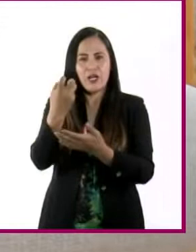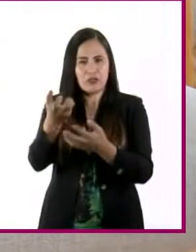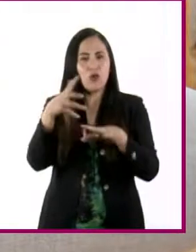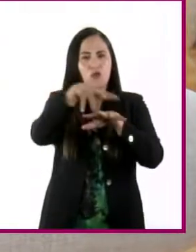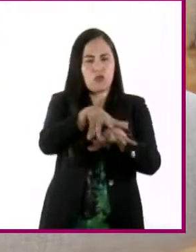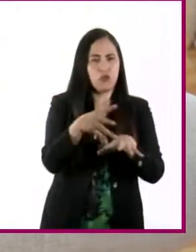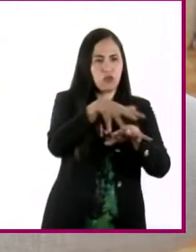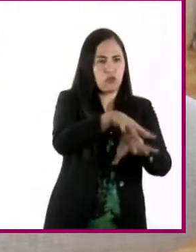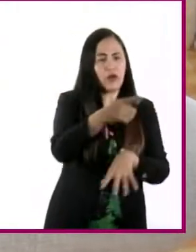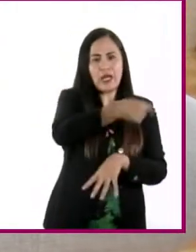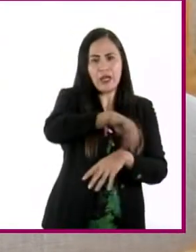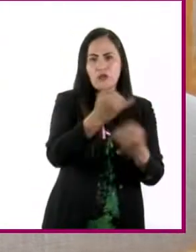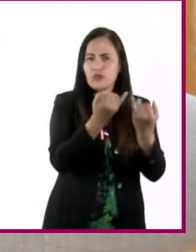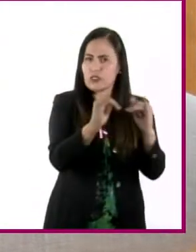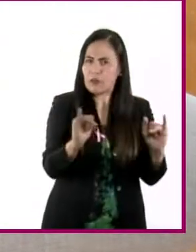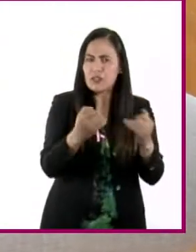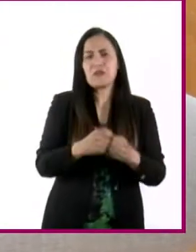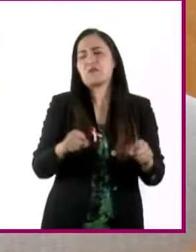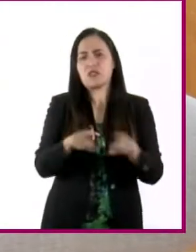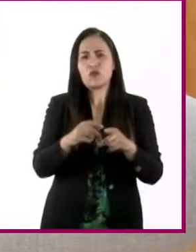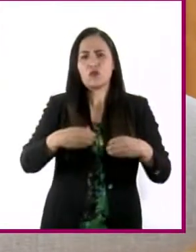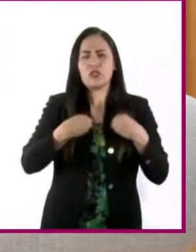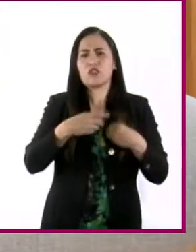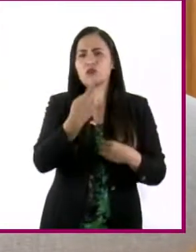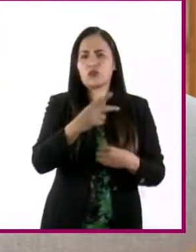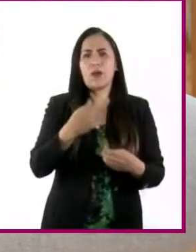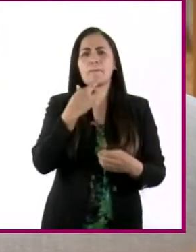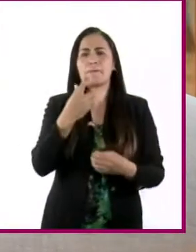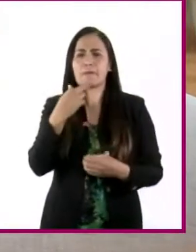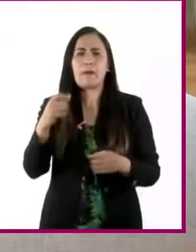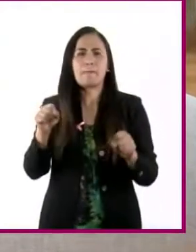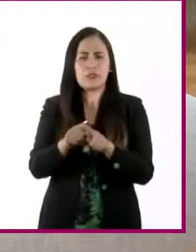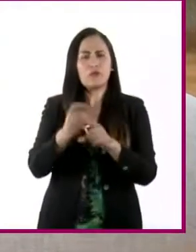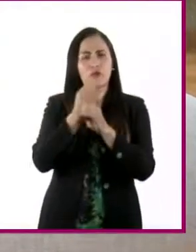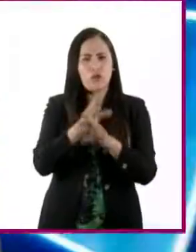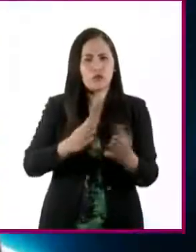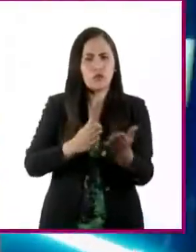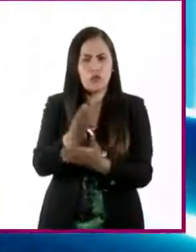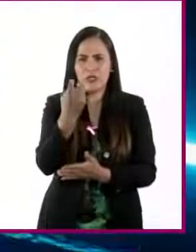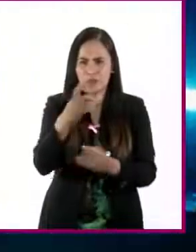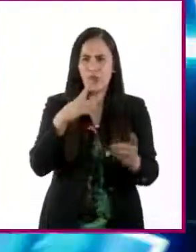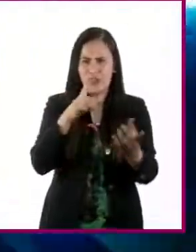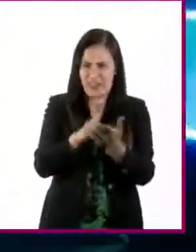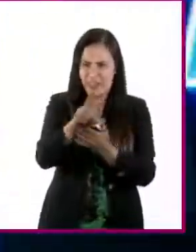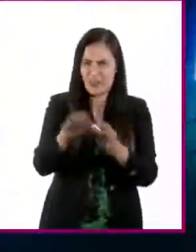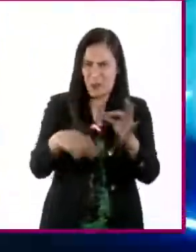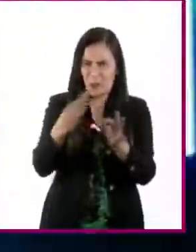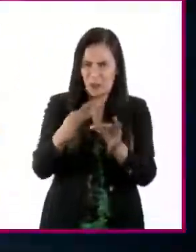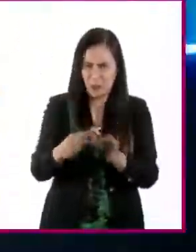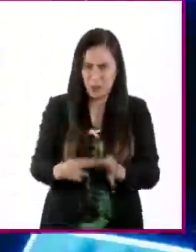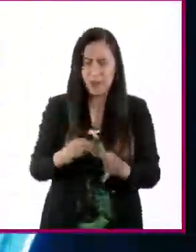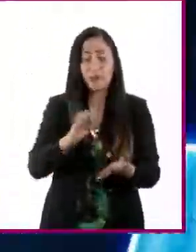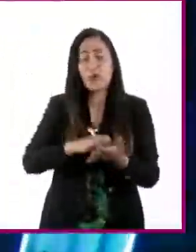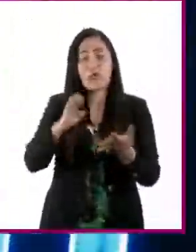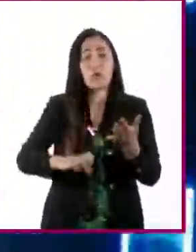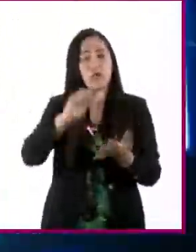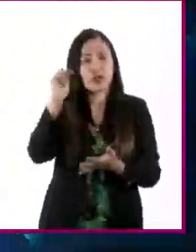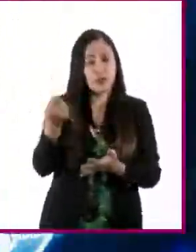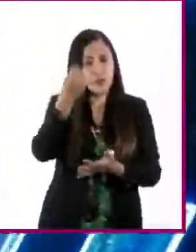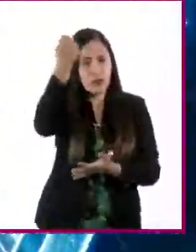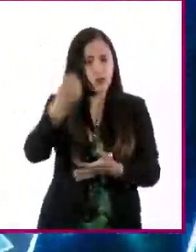educativo al que van dirigidos. Sin embargo, este tipo de consideraciones dejan fuera las necesidades particulares de estudiantes